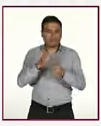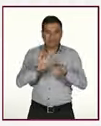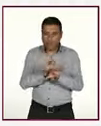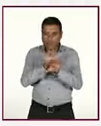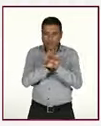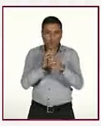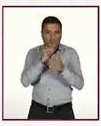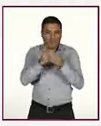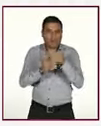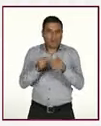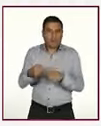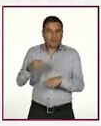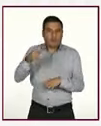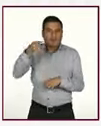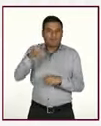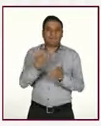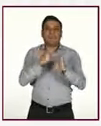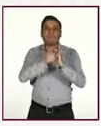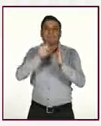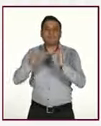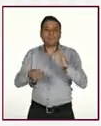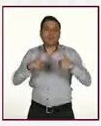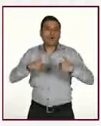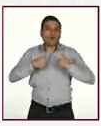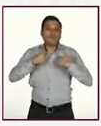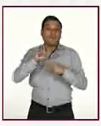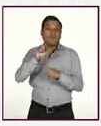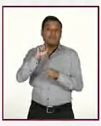no es recomendable que un joven de 20